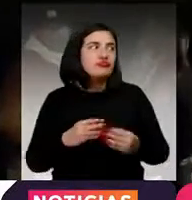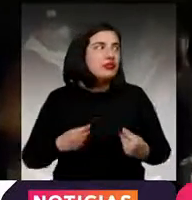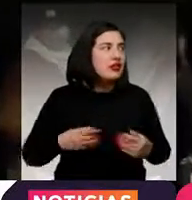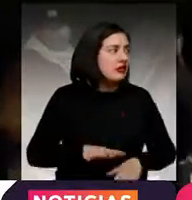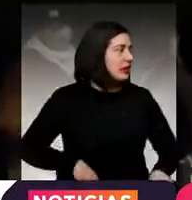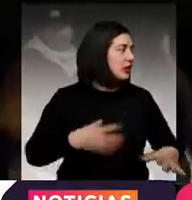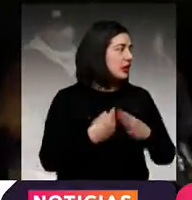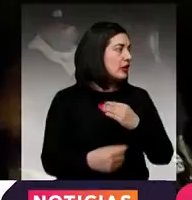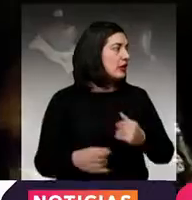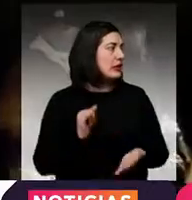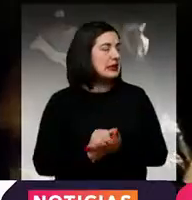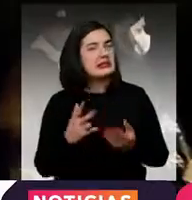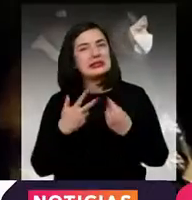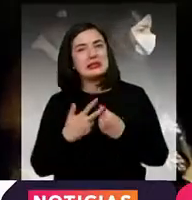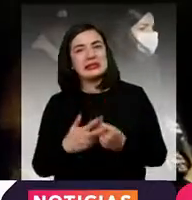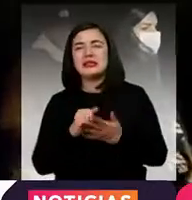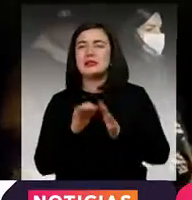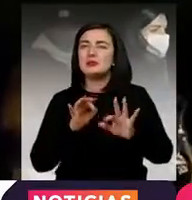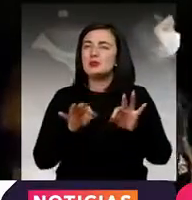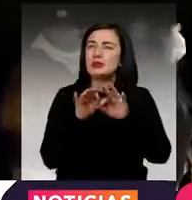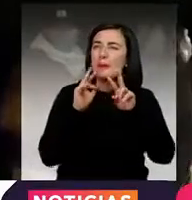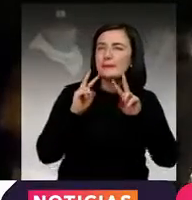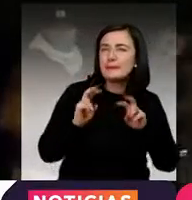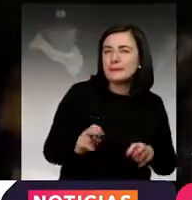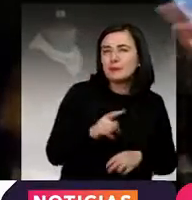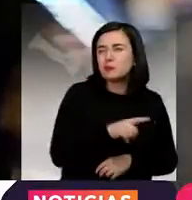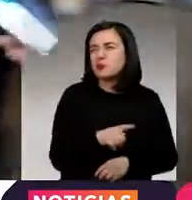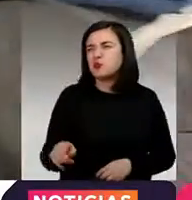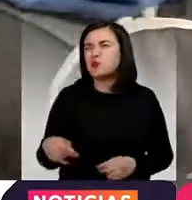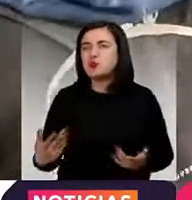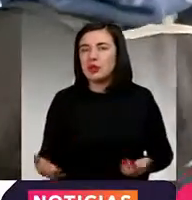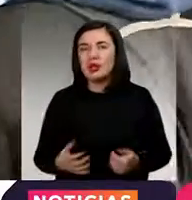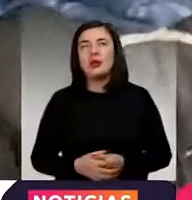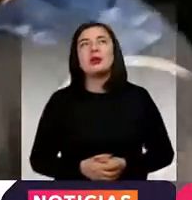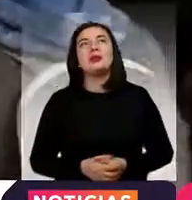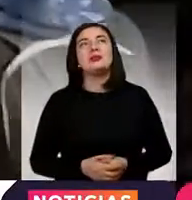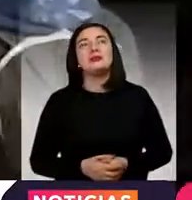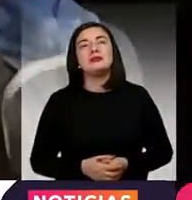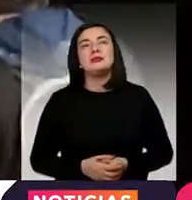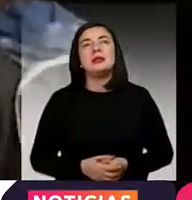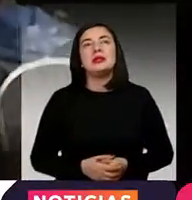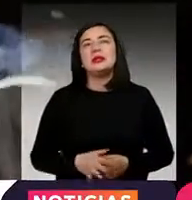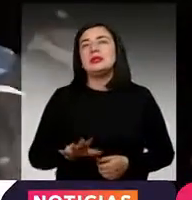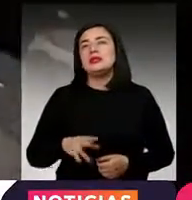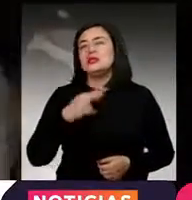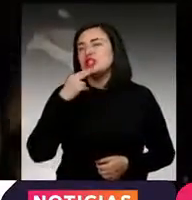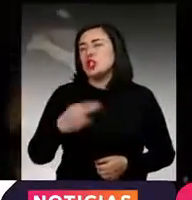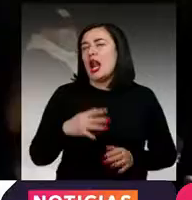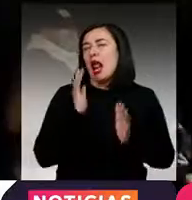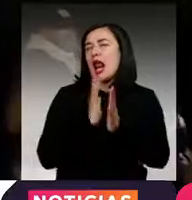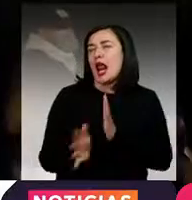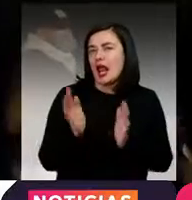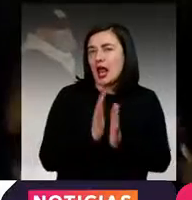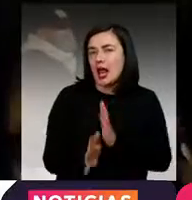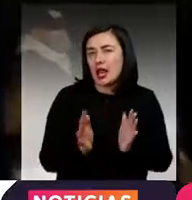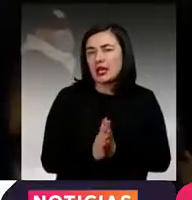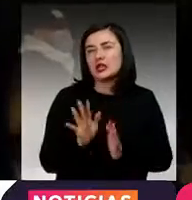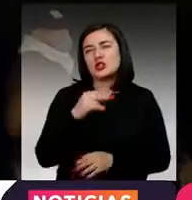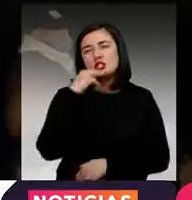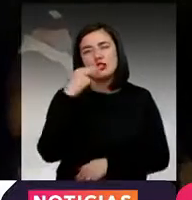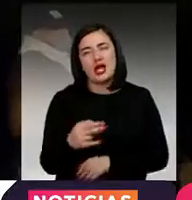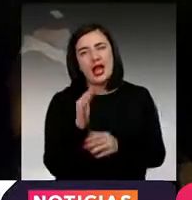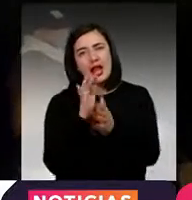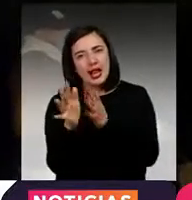de investigación fue como la historia oral. Sí, a través de la historia oral hicimos